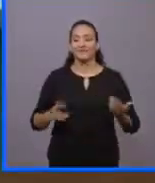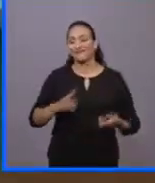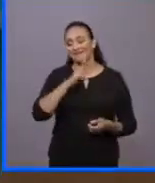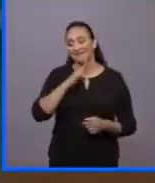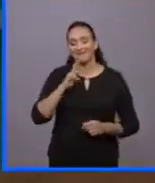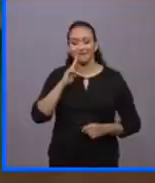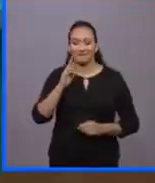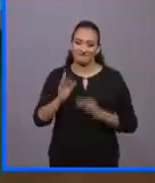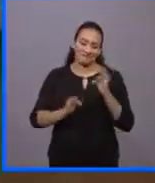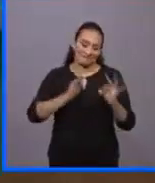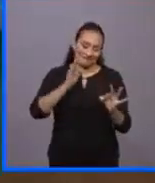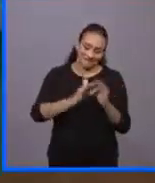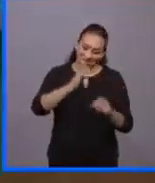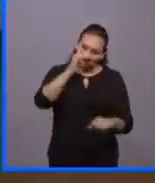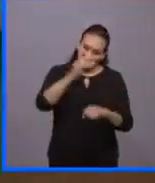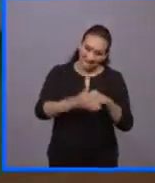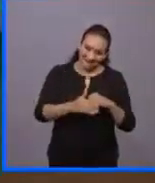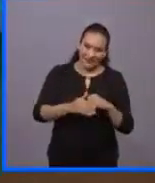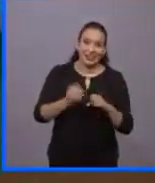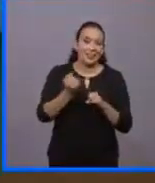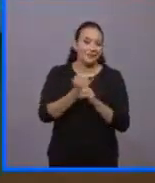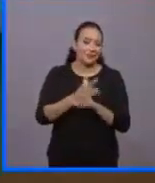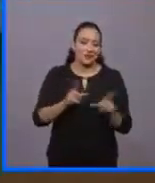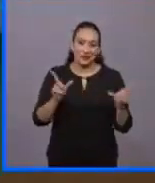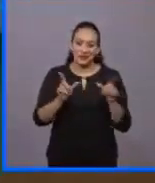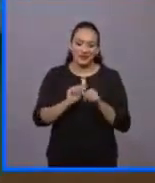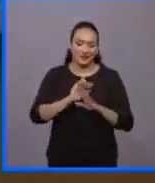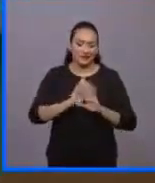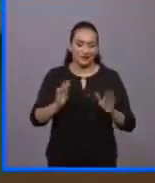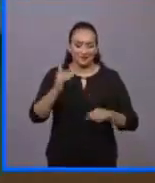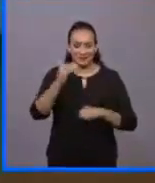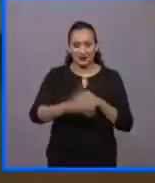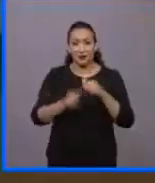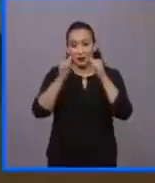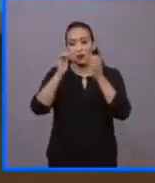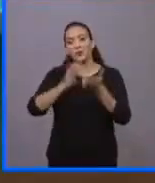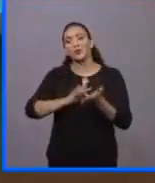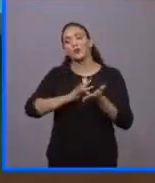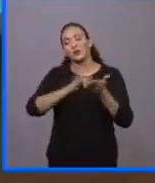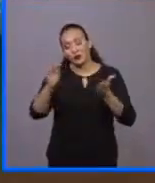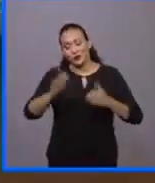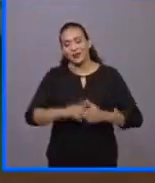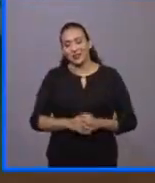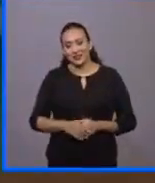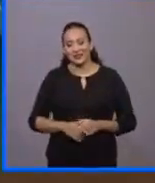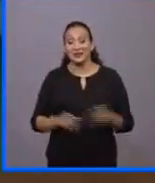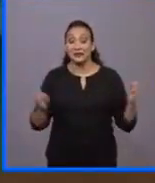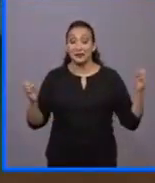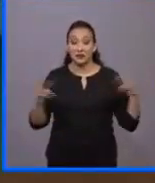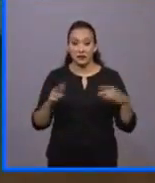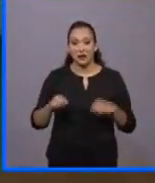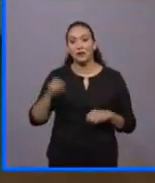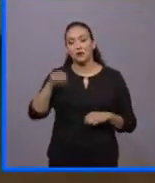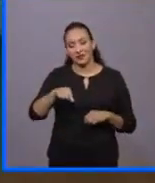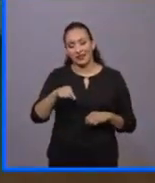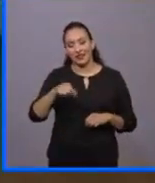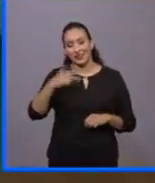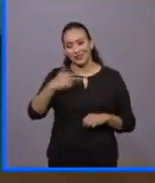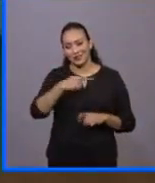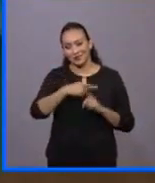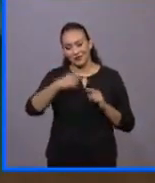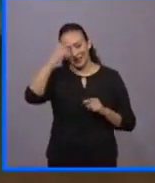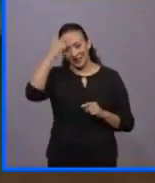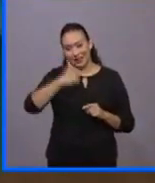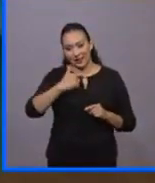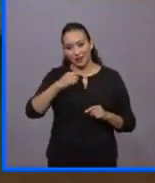Llegamos al final del corte informativo de Justicia TV. Gracias por su atención. Como siempre, lo invitamos a quedarse en la señal del canal